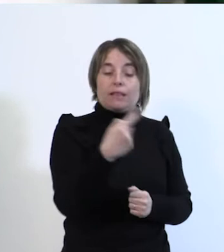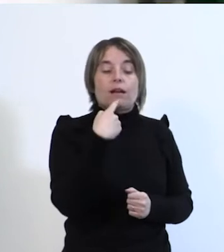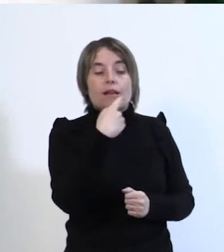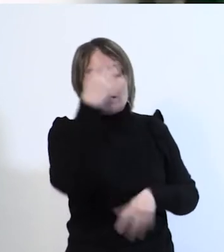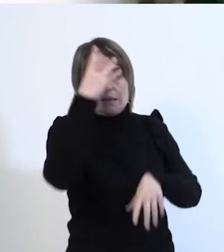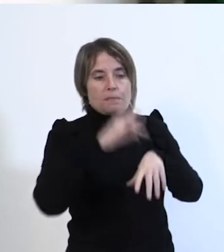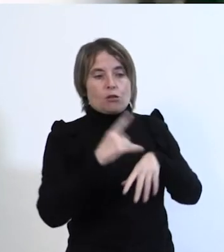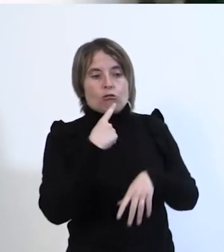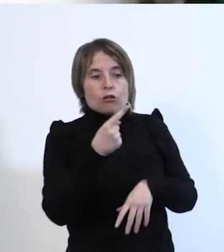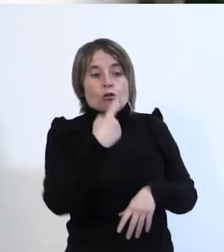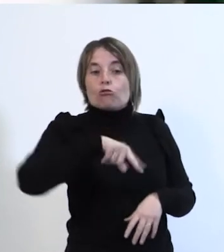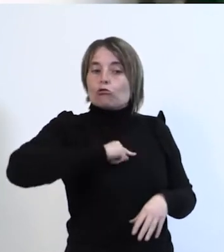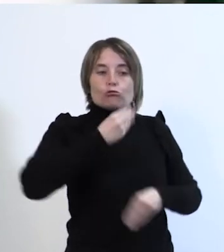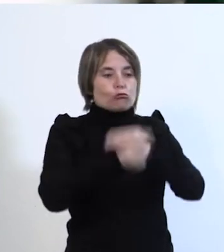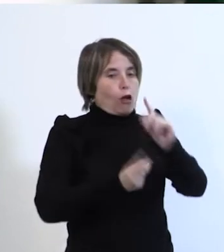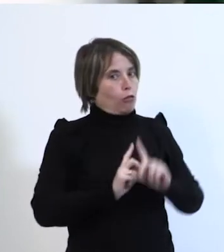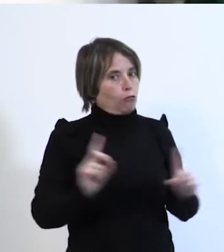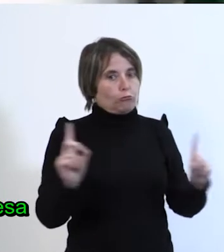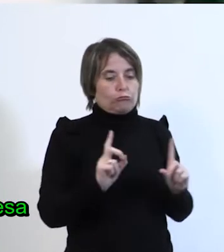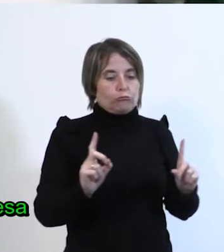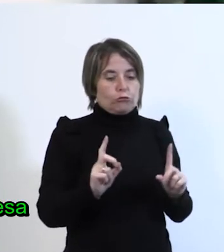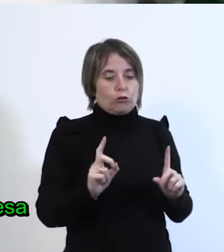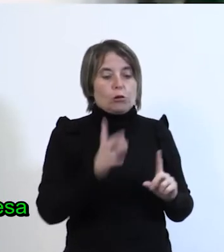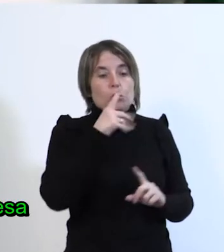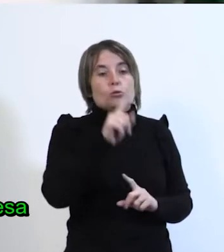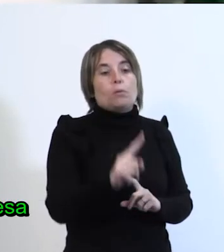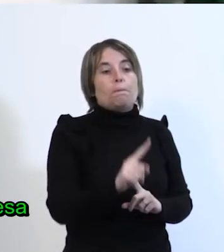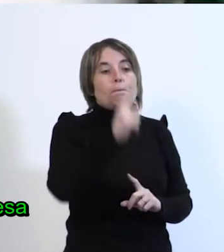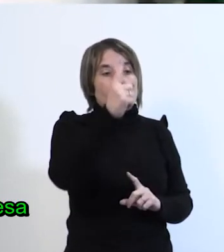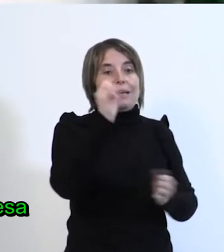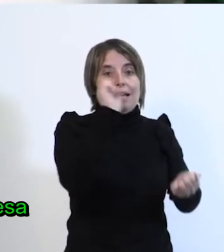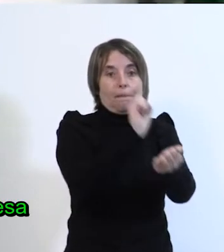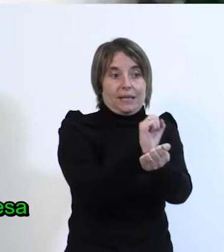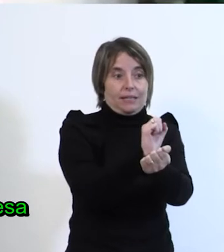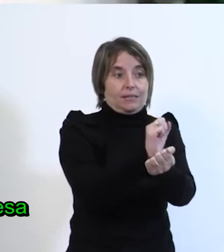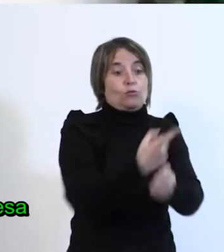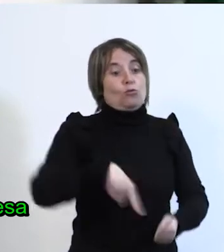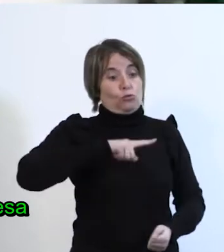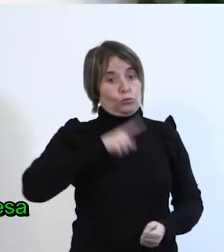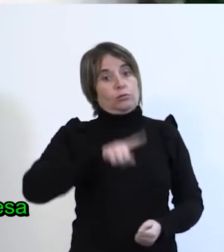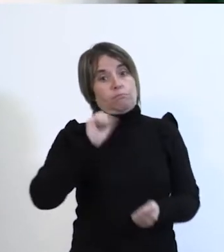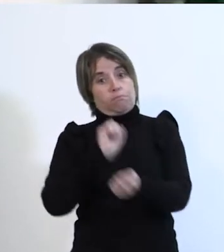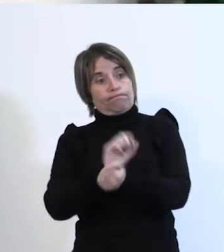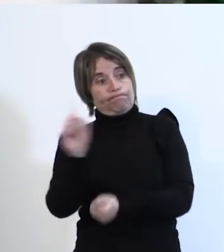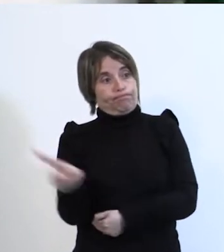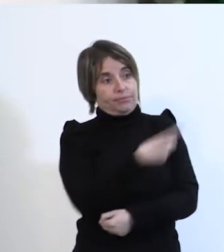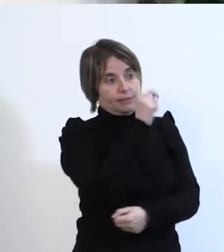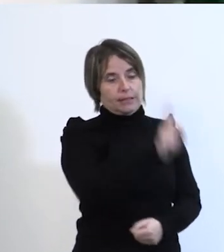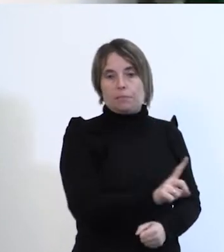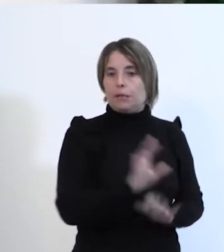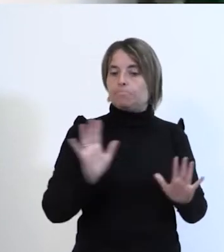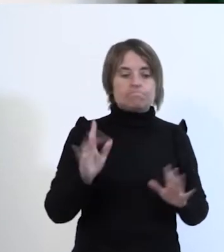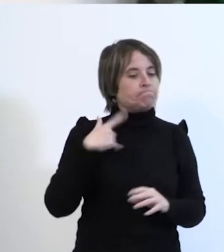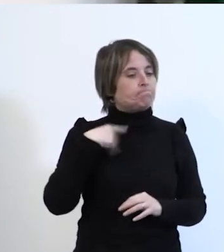ella, no te lo vamos a hacer porque vos vas a ser la primera presa y nosotros lo segundo.